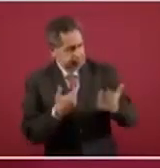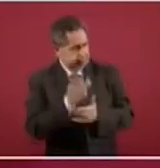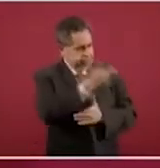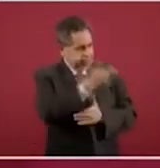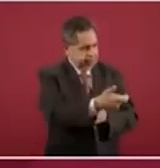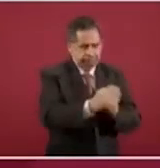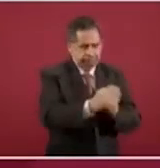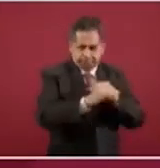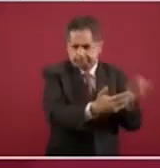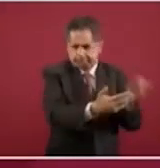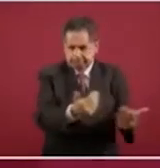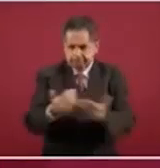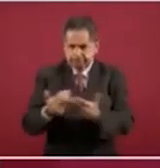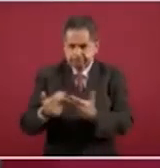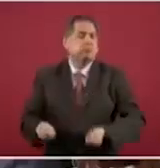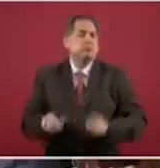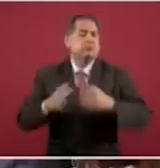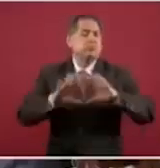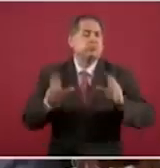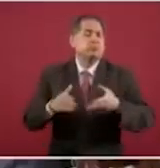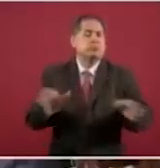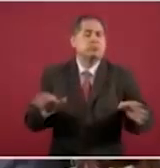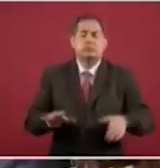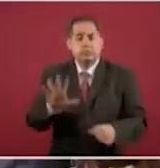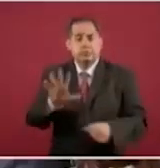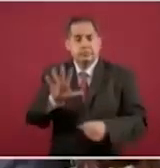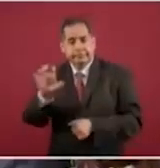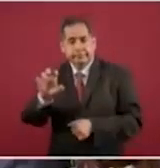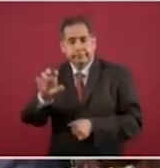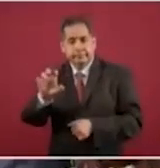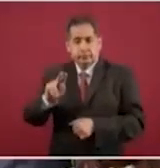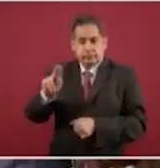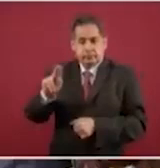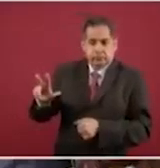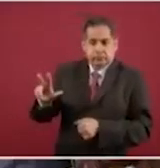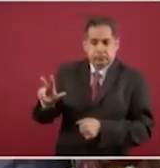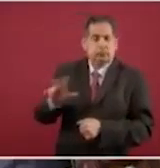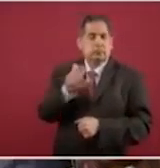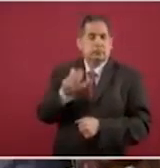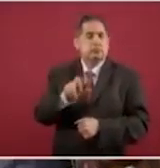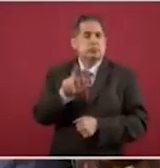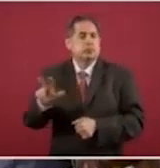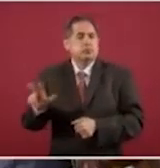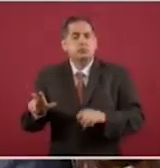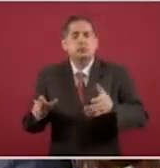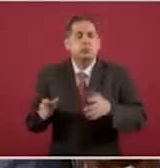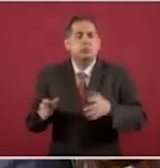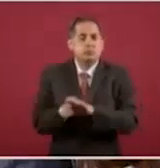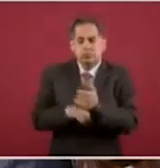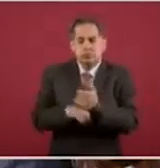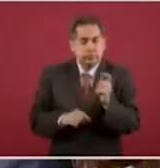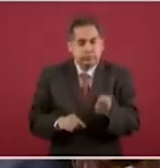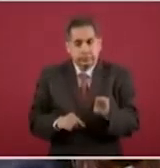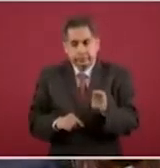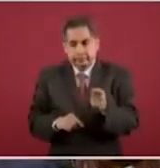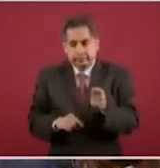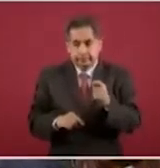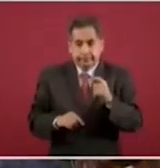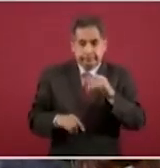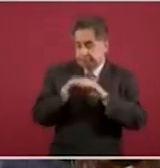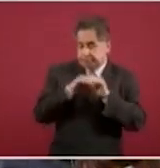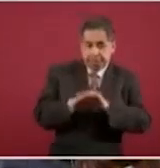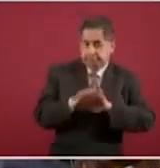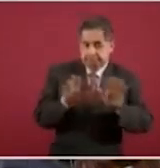y están abiertos 588 pero no están en esa cifra no es